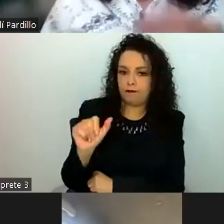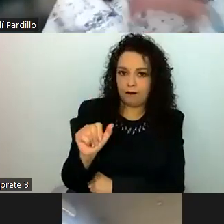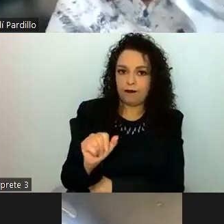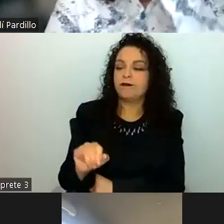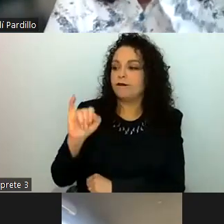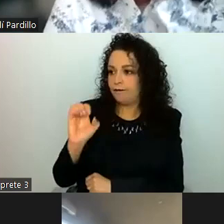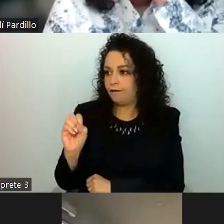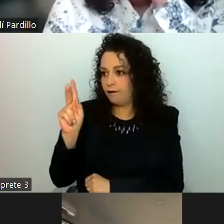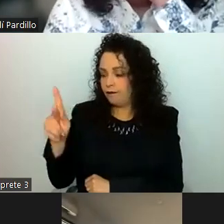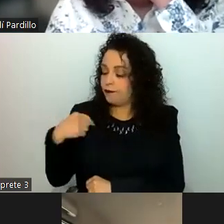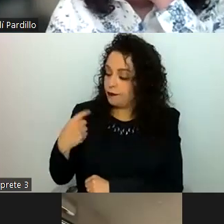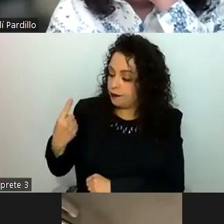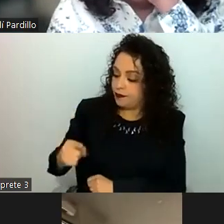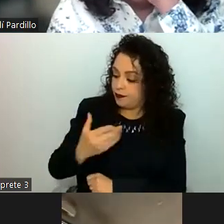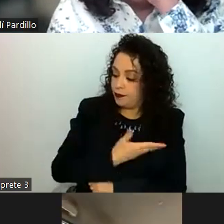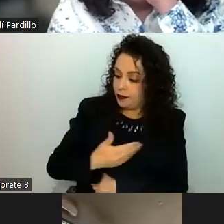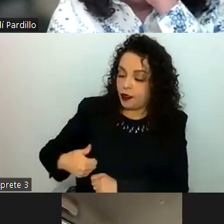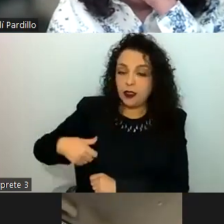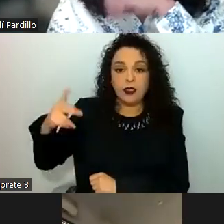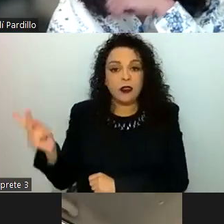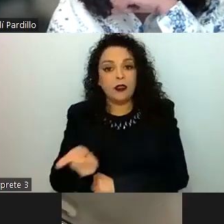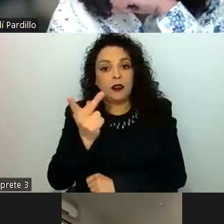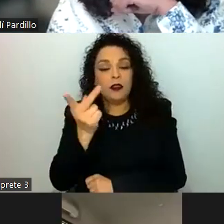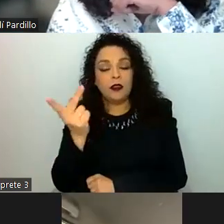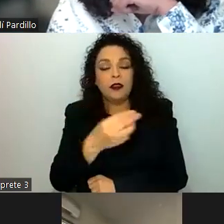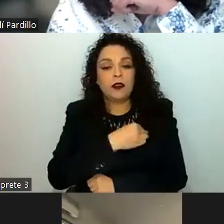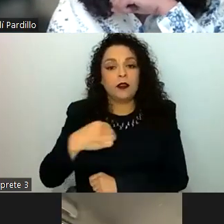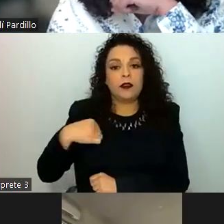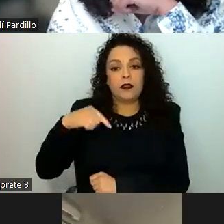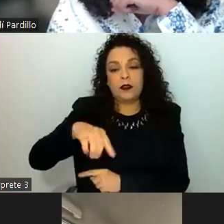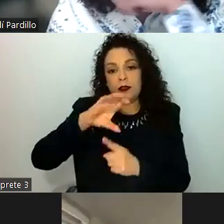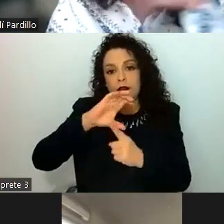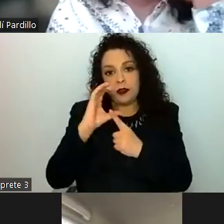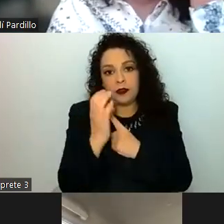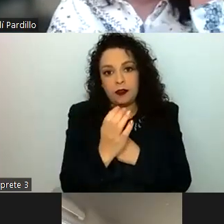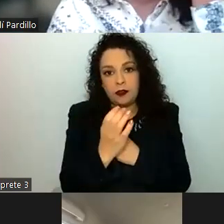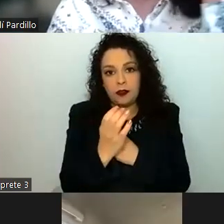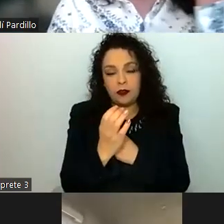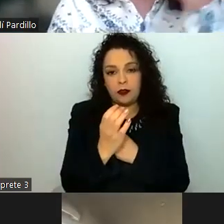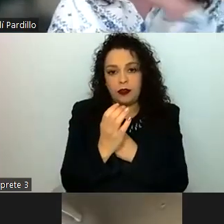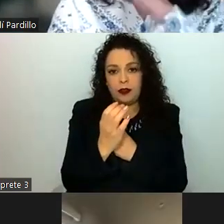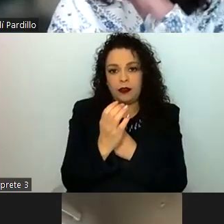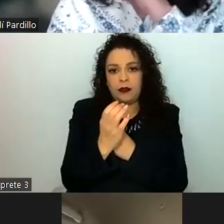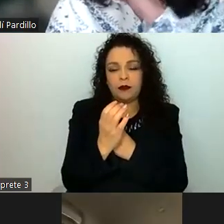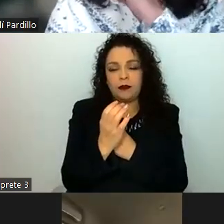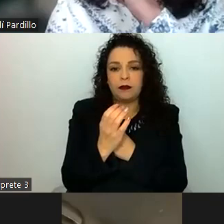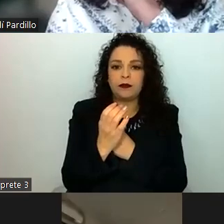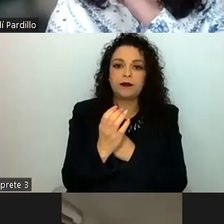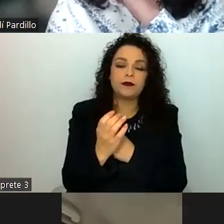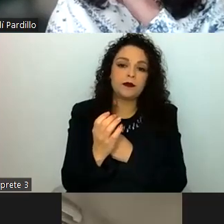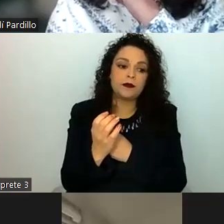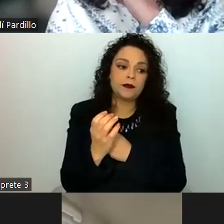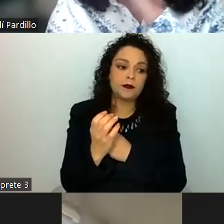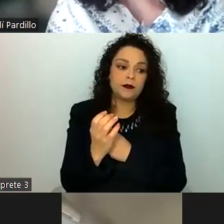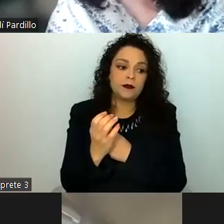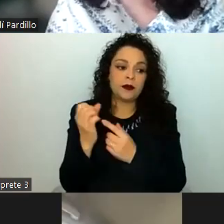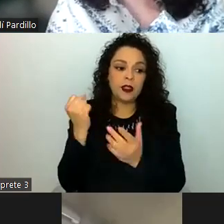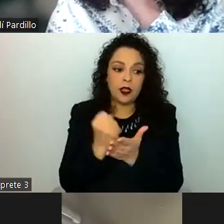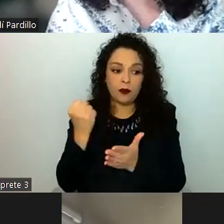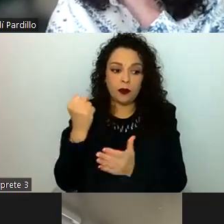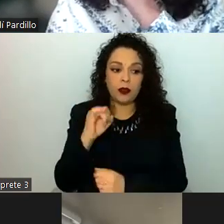día. presidencia, se consulta a las y los integrantes de la comisión si se aprueba